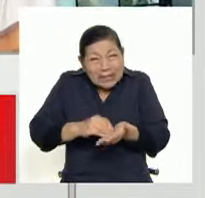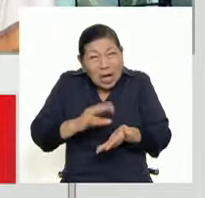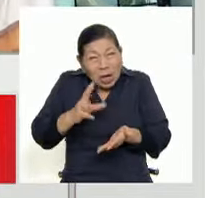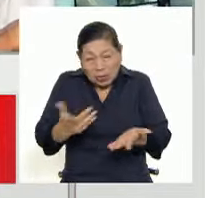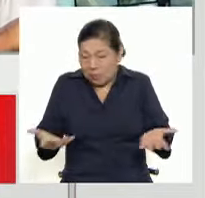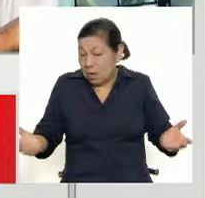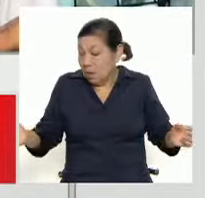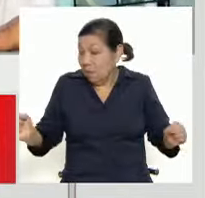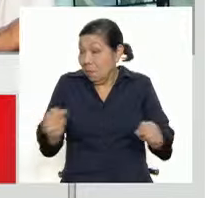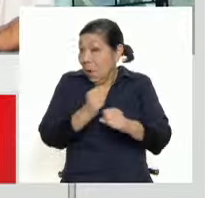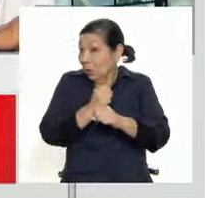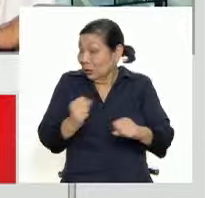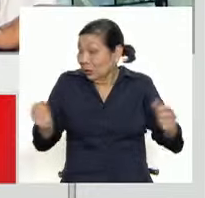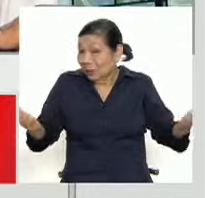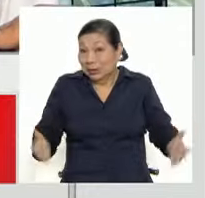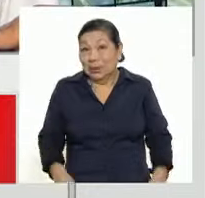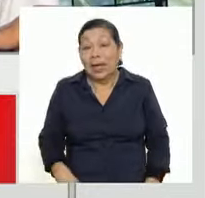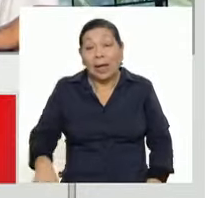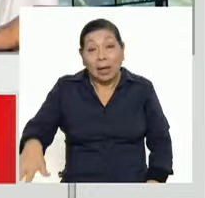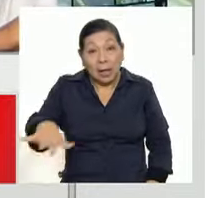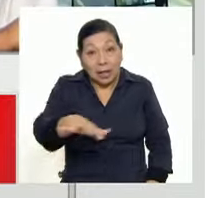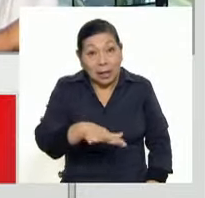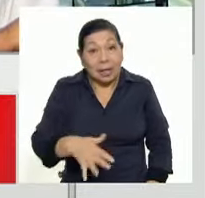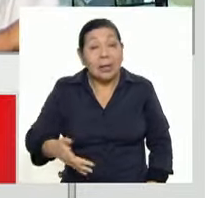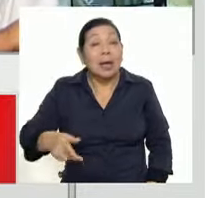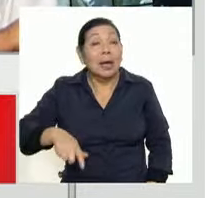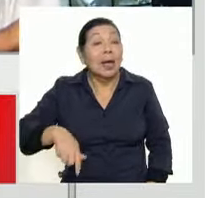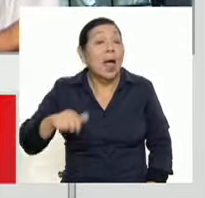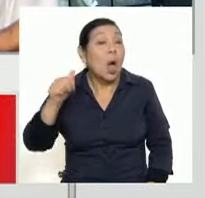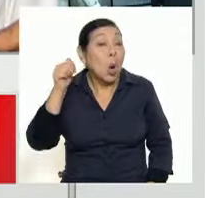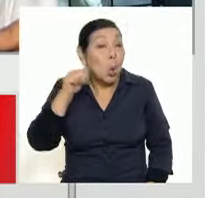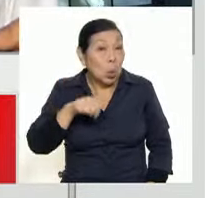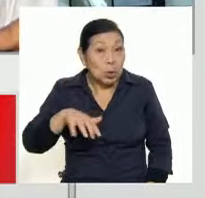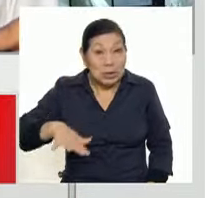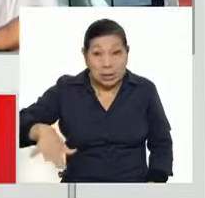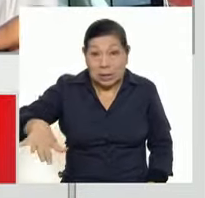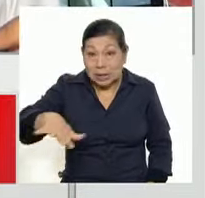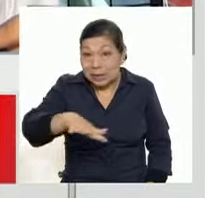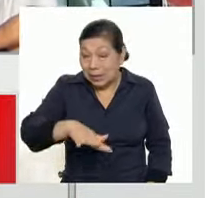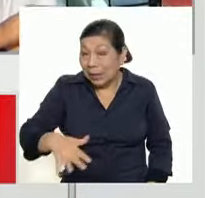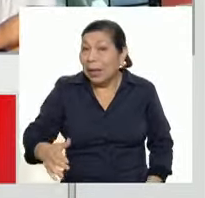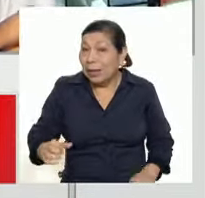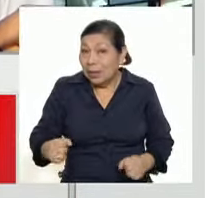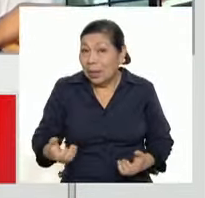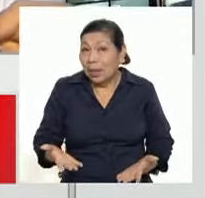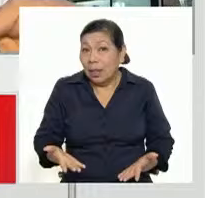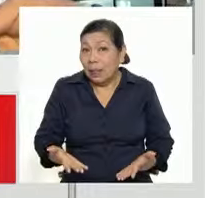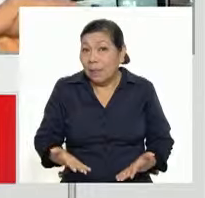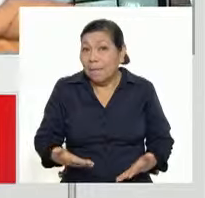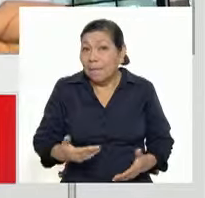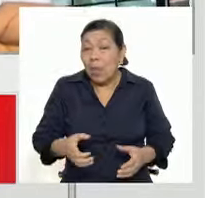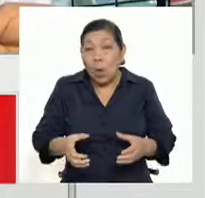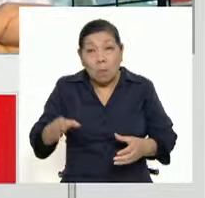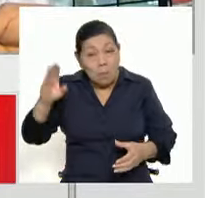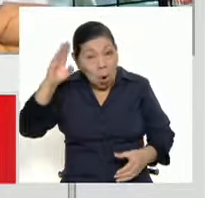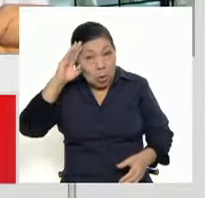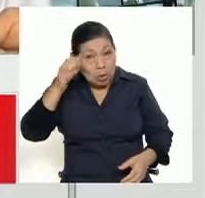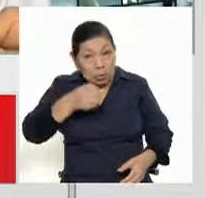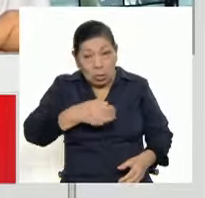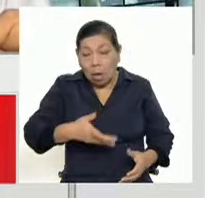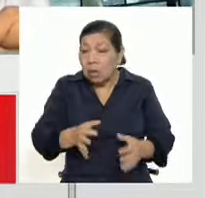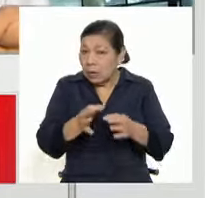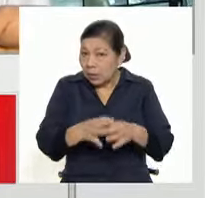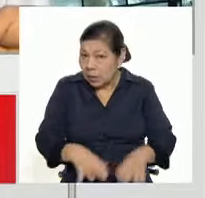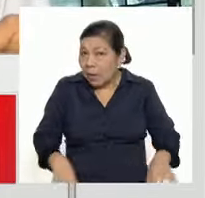realmente es increíble. Yo quiero que sepa la población acá en Agustino que acá en esta central de operaciones está la unidad especializada del Grupo Terna. Estamos haciendo un trabajo